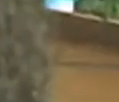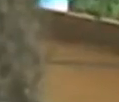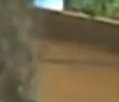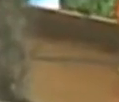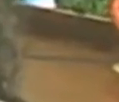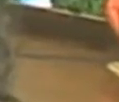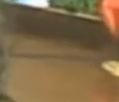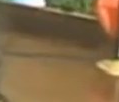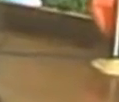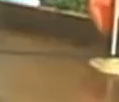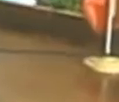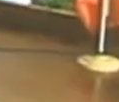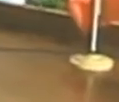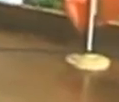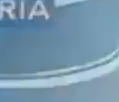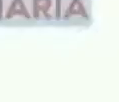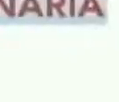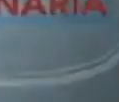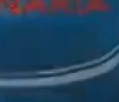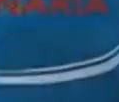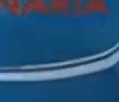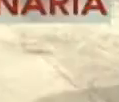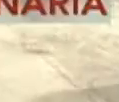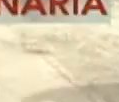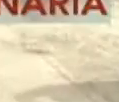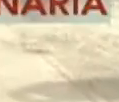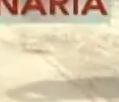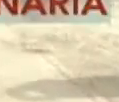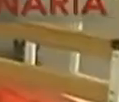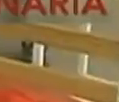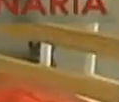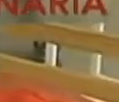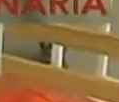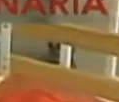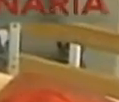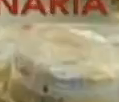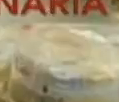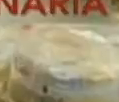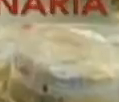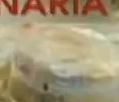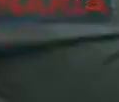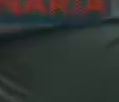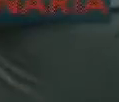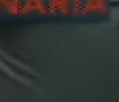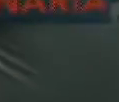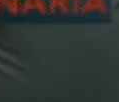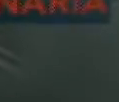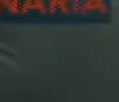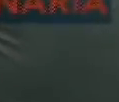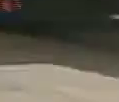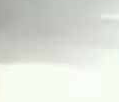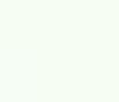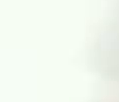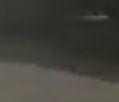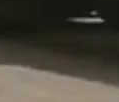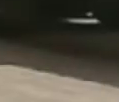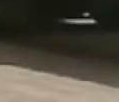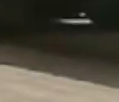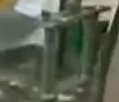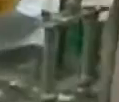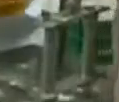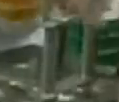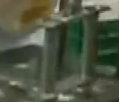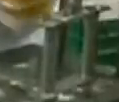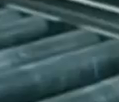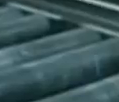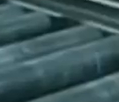Alto Nivel China-Venezuela. Tres líneas de acción para la ofensiva revolucionaria integral. Conozca detalles